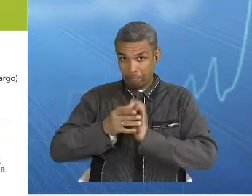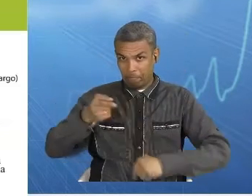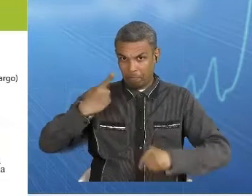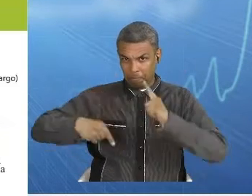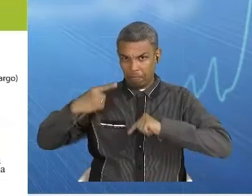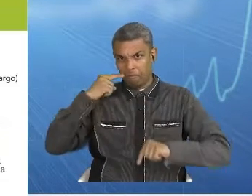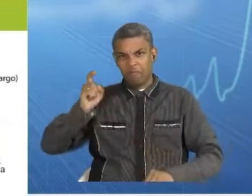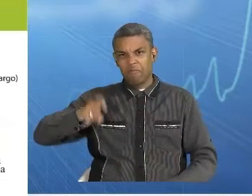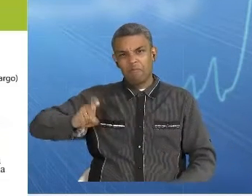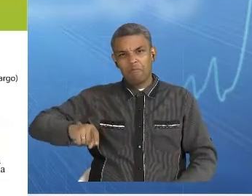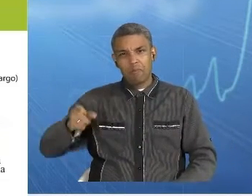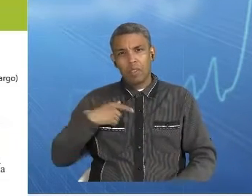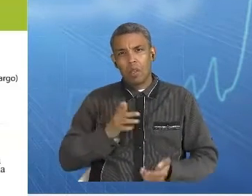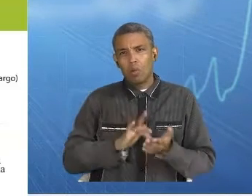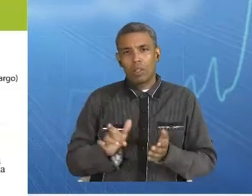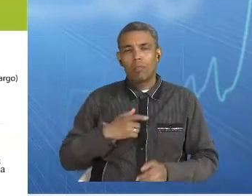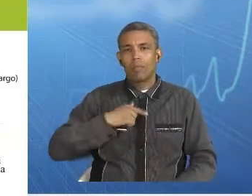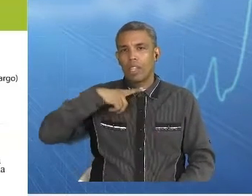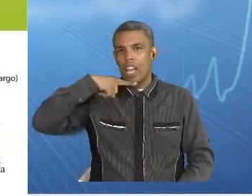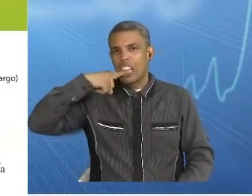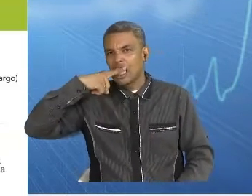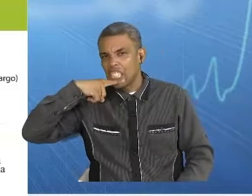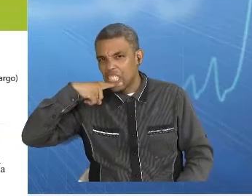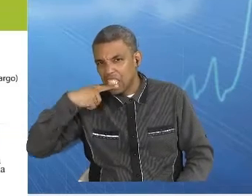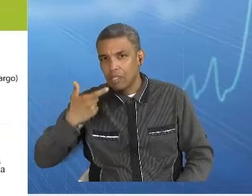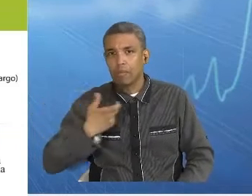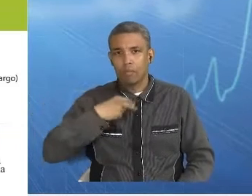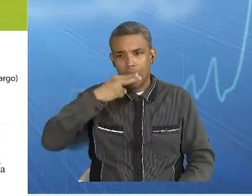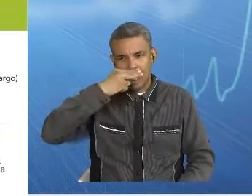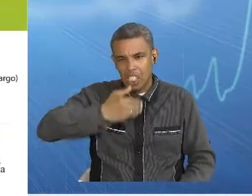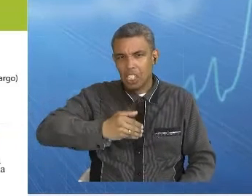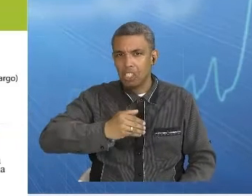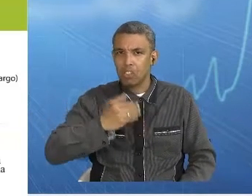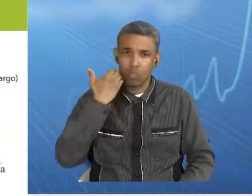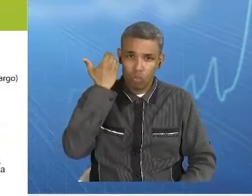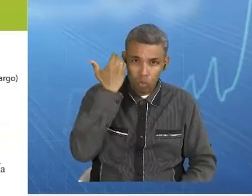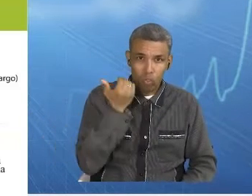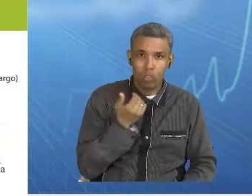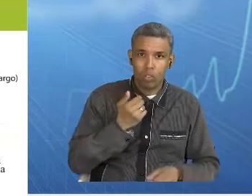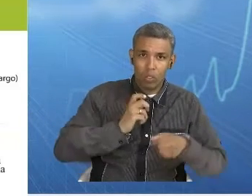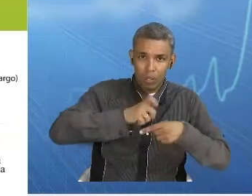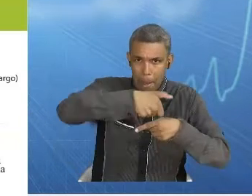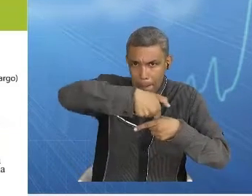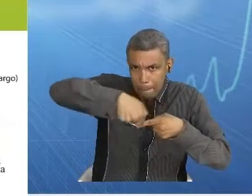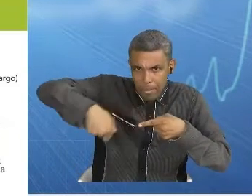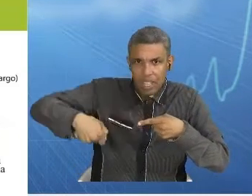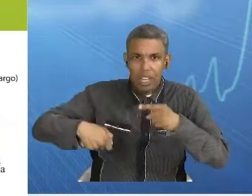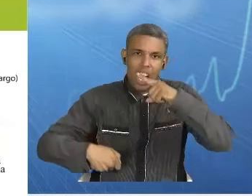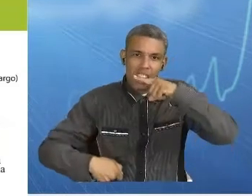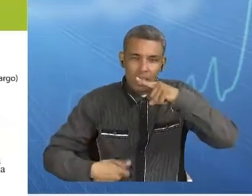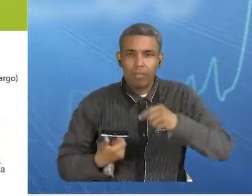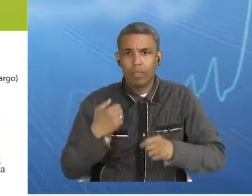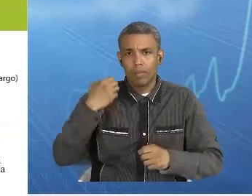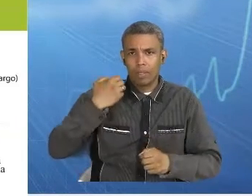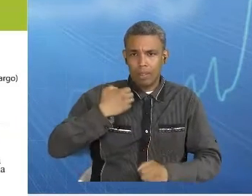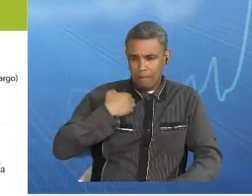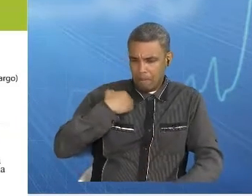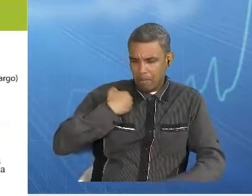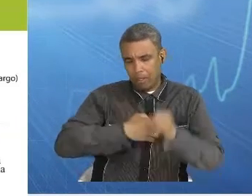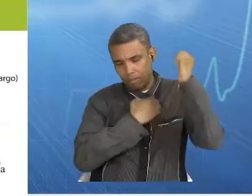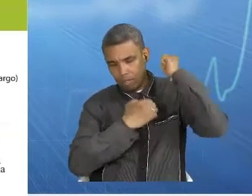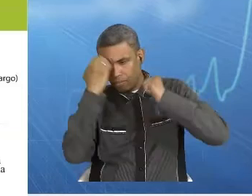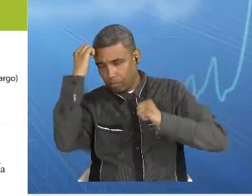dice que se requieren cepillos dentales para adulto, también para niño, crema dental, jabones, paquetes de